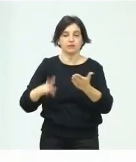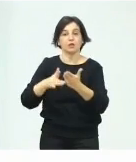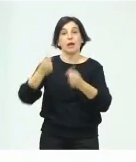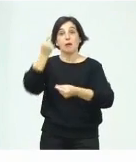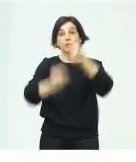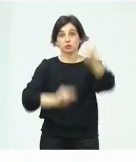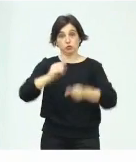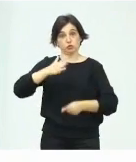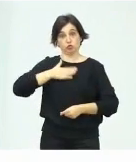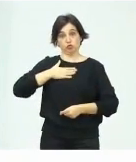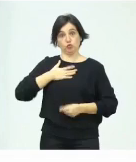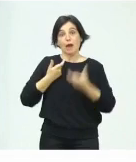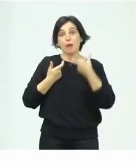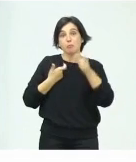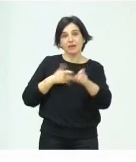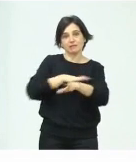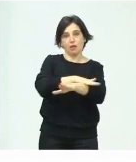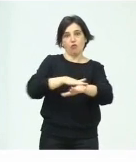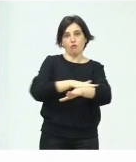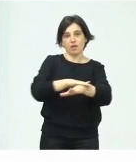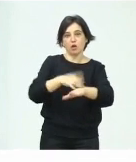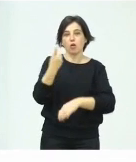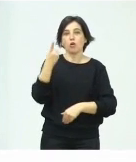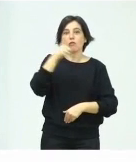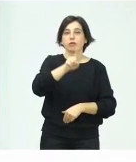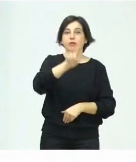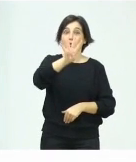El presupuesto que presentamos es de